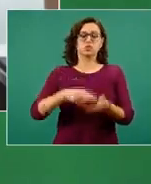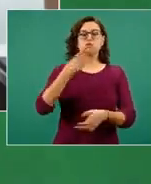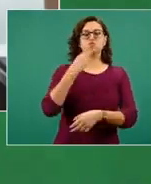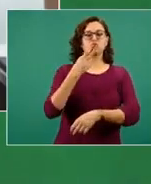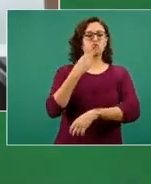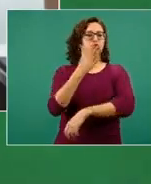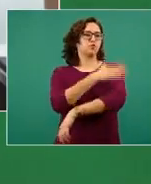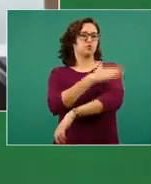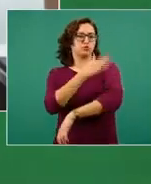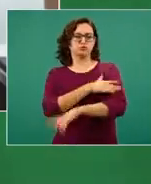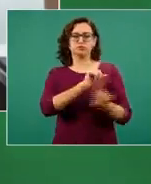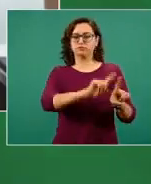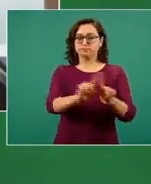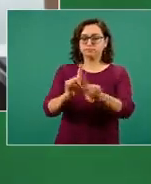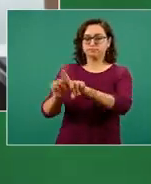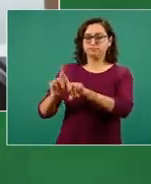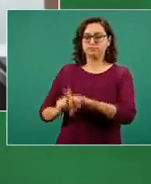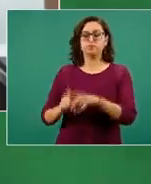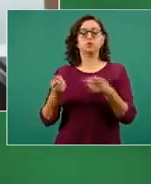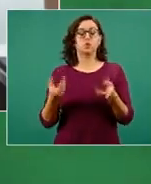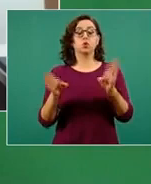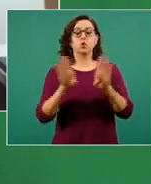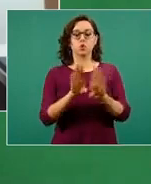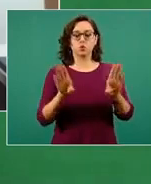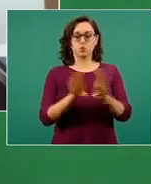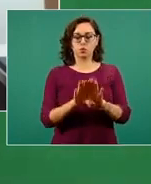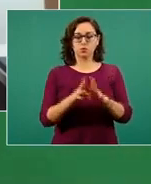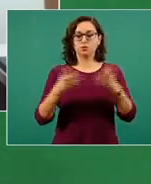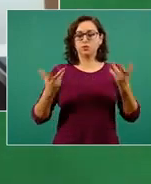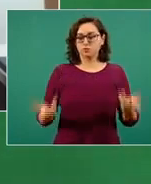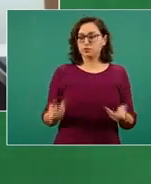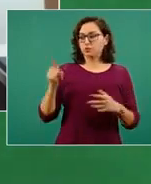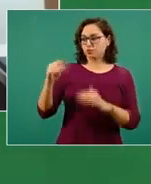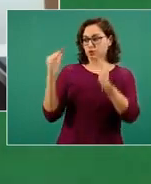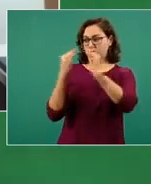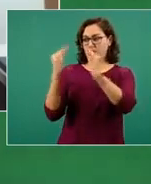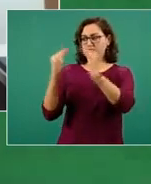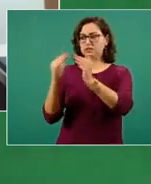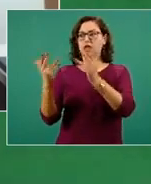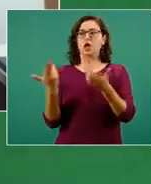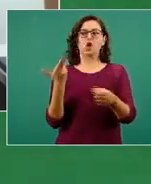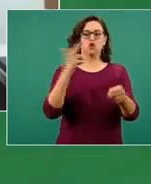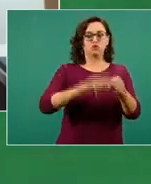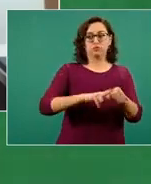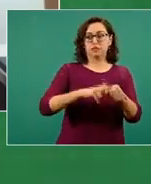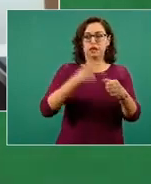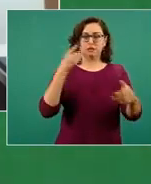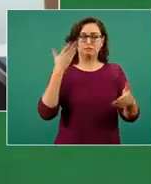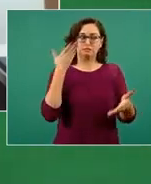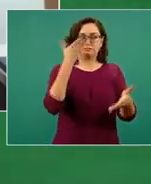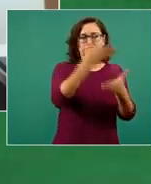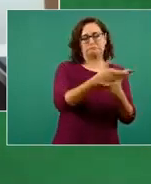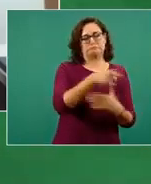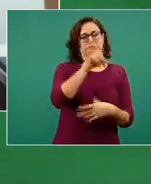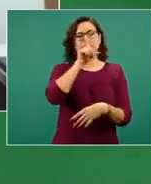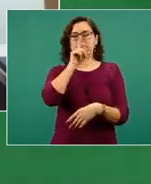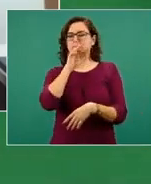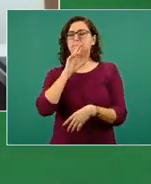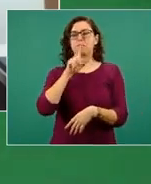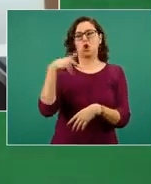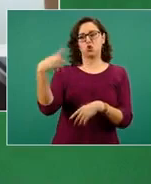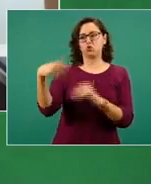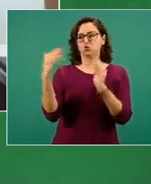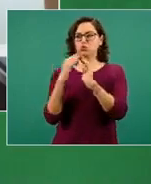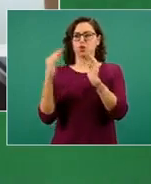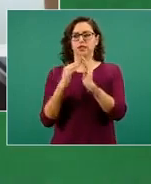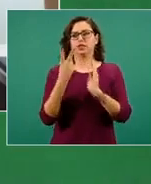y se implementó el envío de tratamiento a sus hogares en forma bimestral para evitar que los pacientes